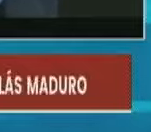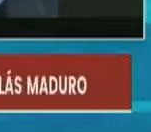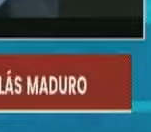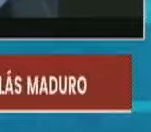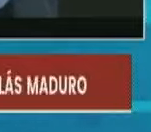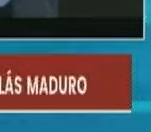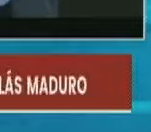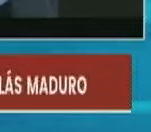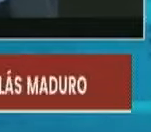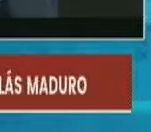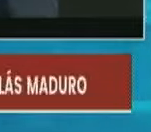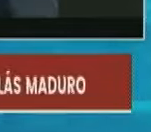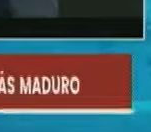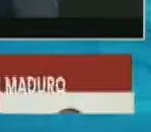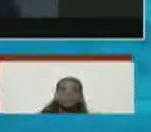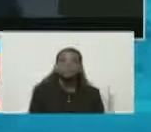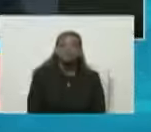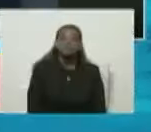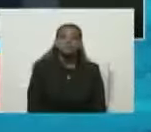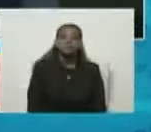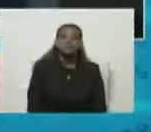República.